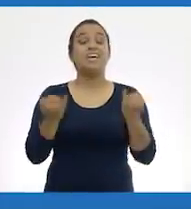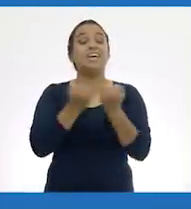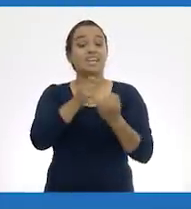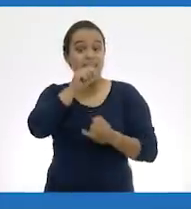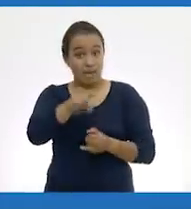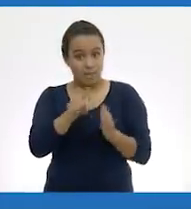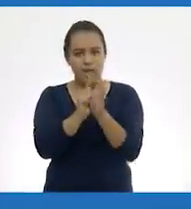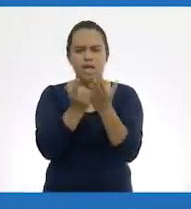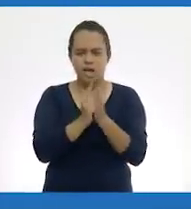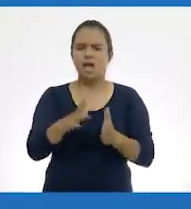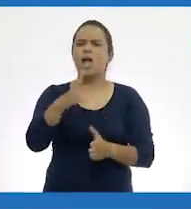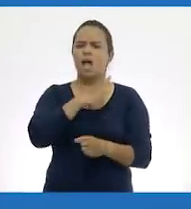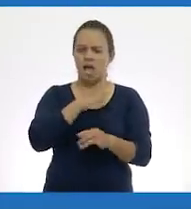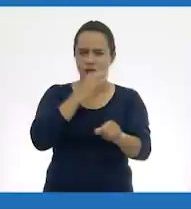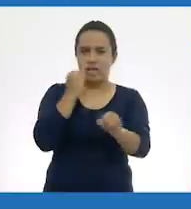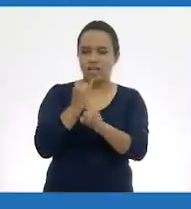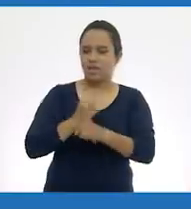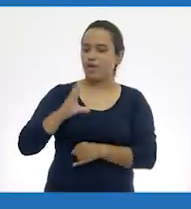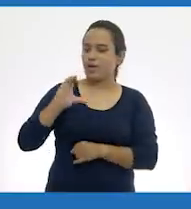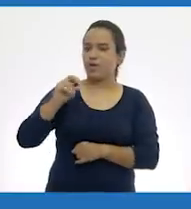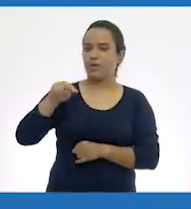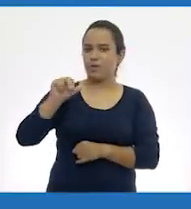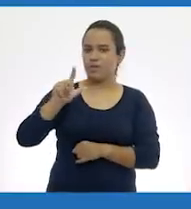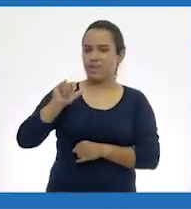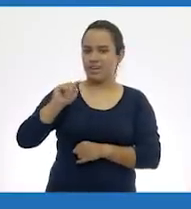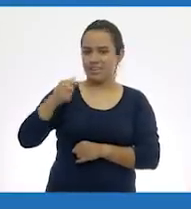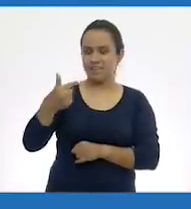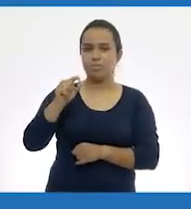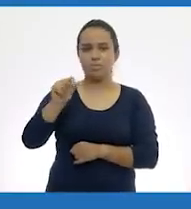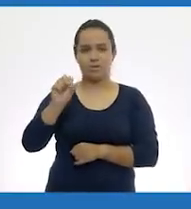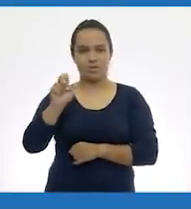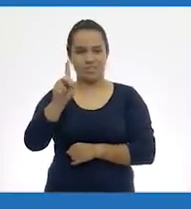También puedes encontrar los libros de texto en la página